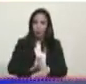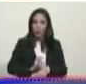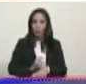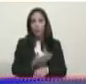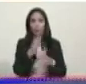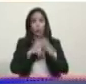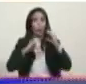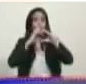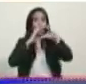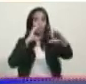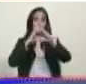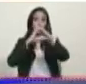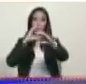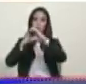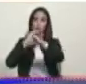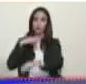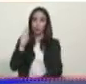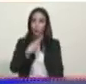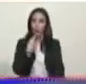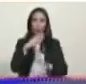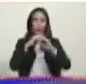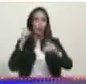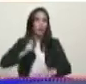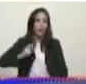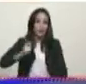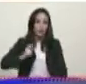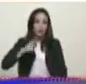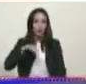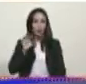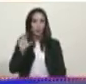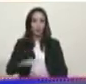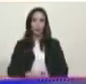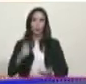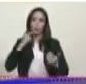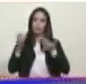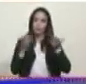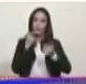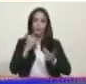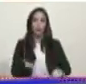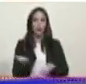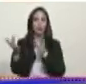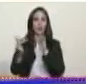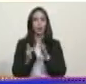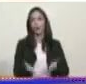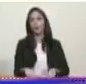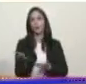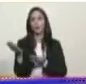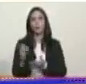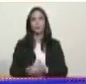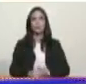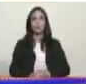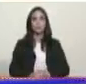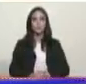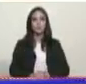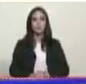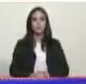los autobusetes necesarios para su servicio. Adelante, ministro Carlos Osorio.